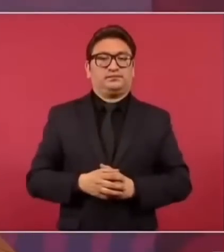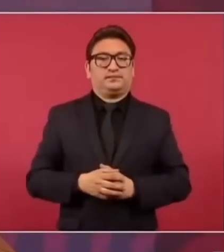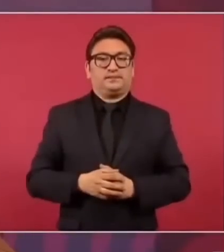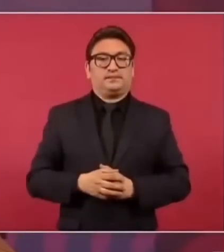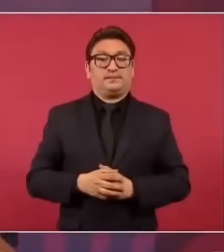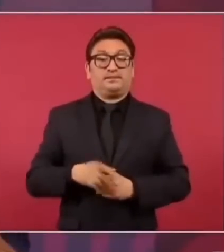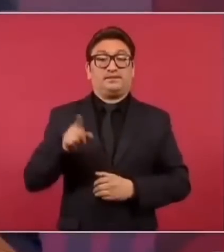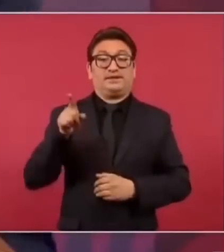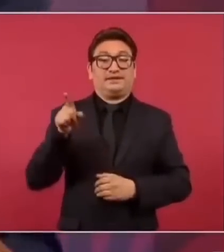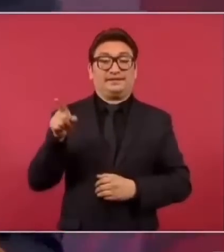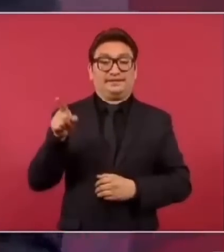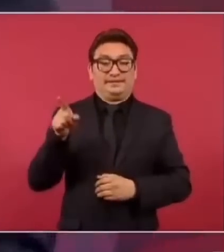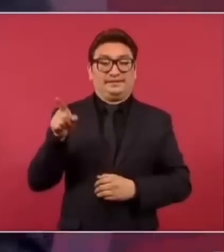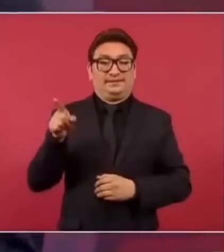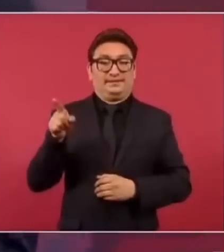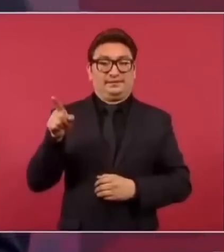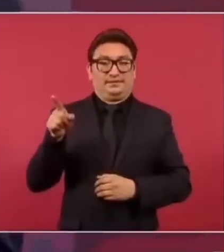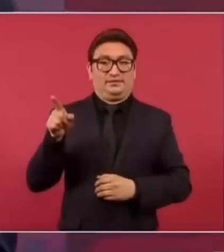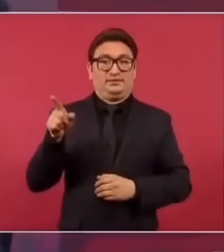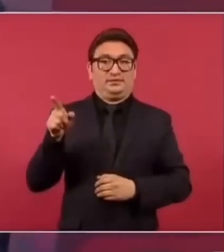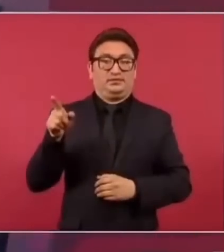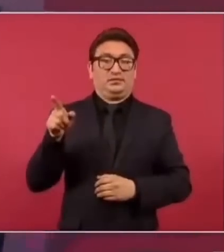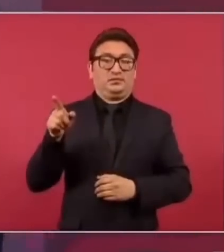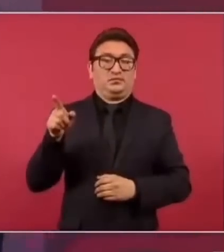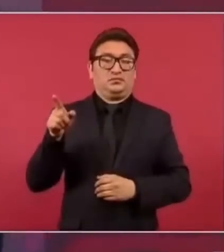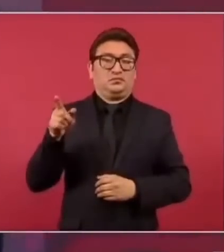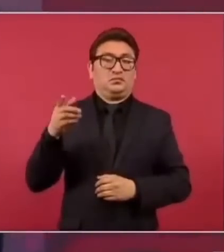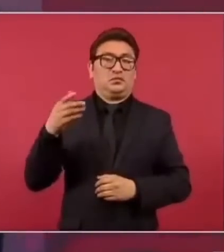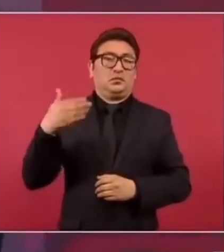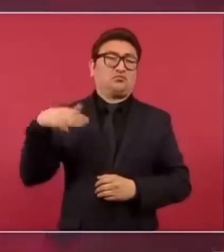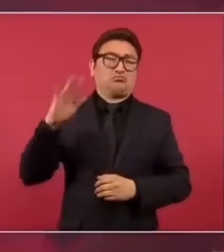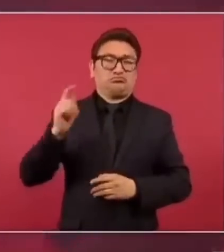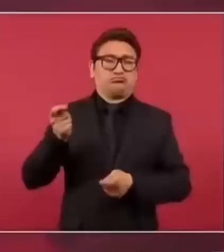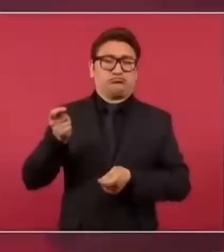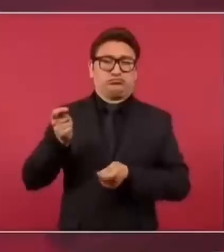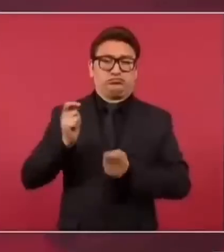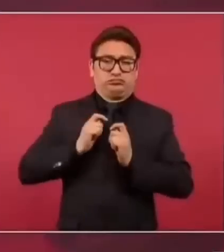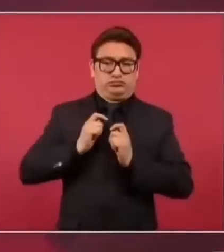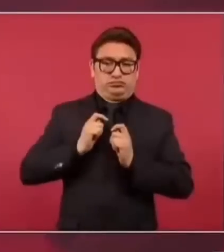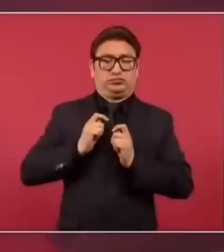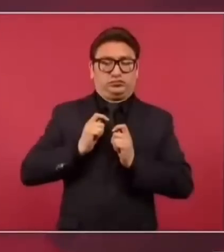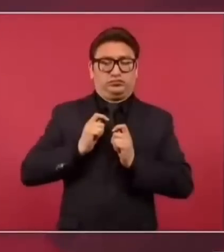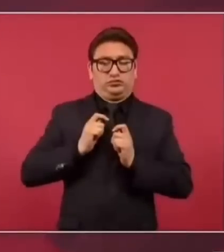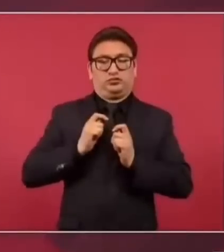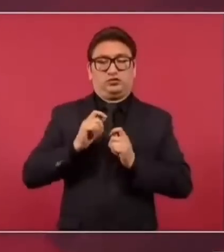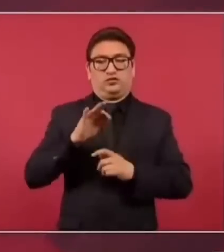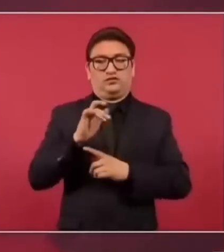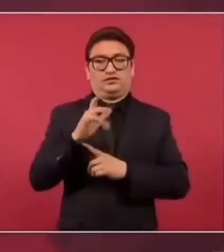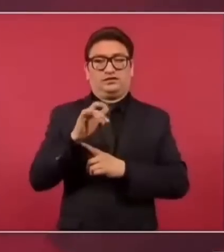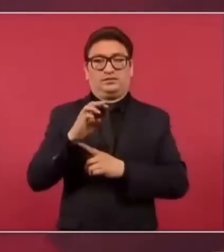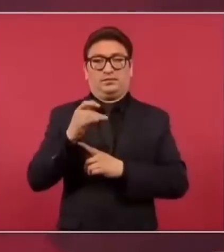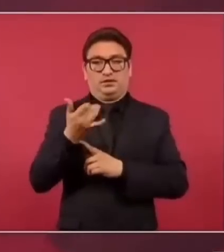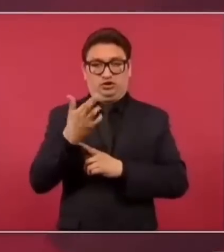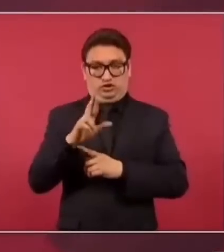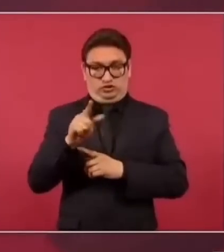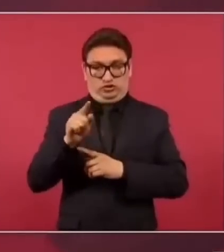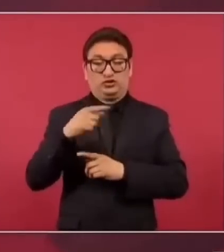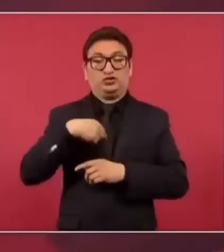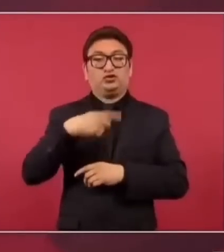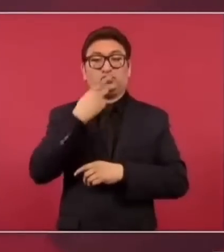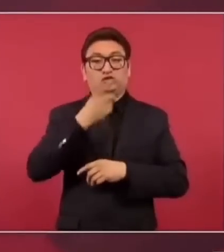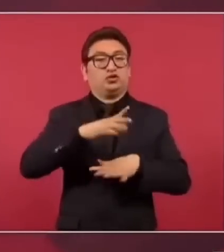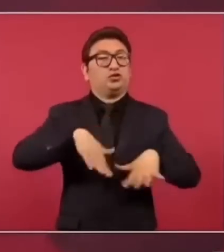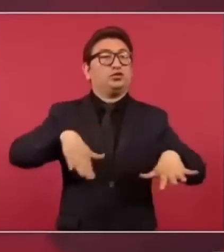Él me fue a dar posesión de la oficialía mayor y le dije ahí a los que